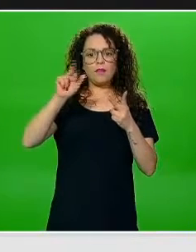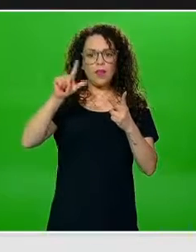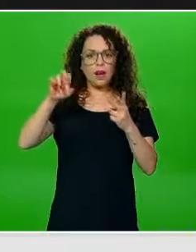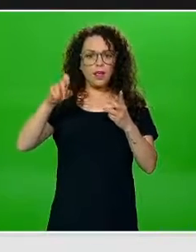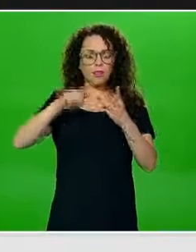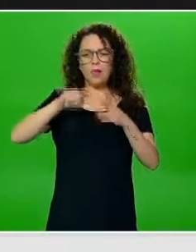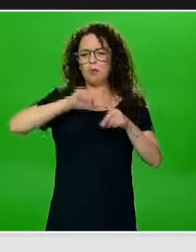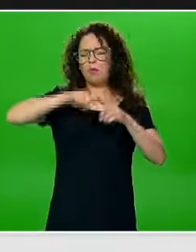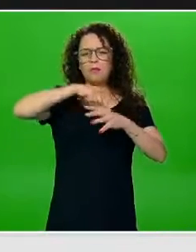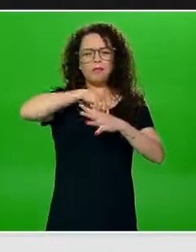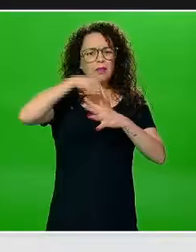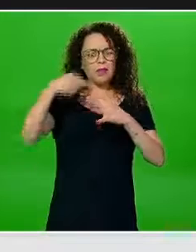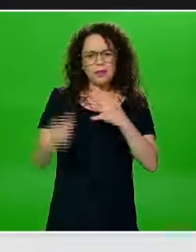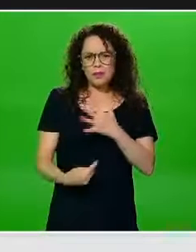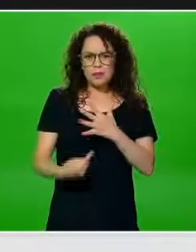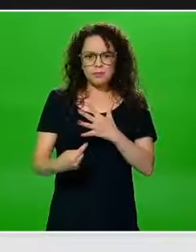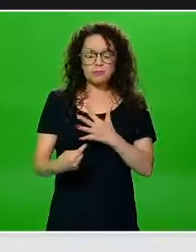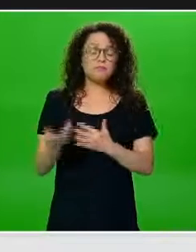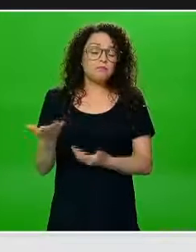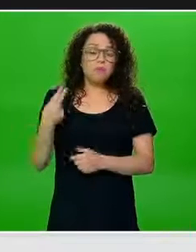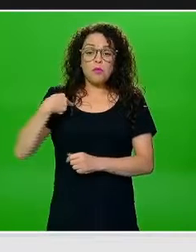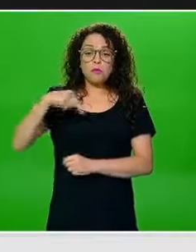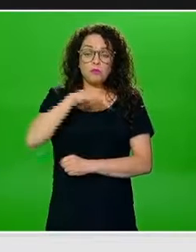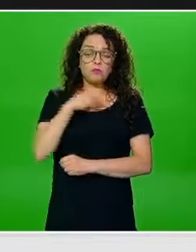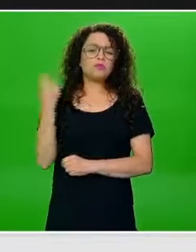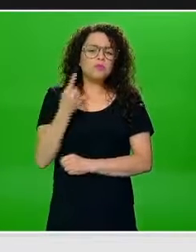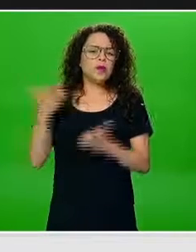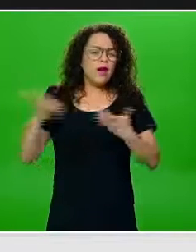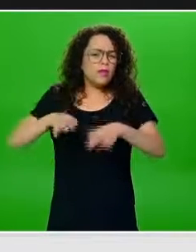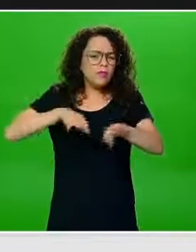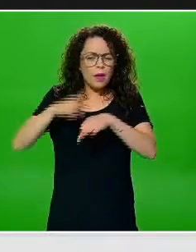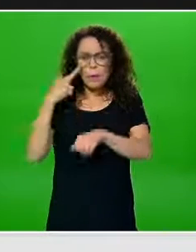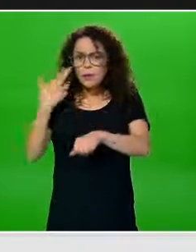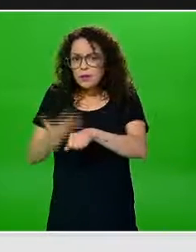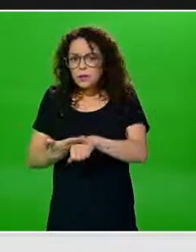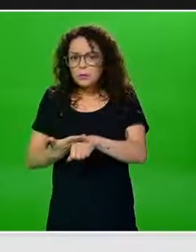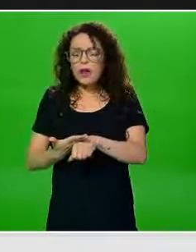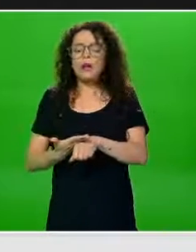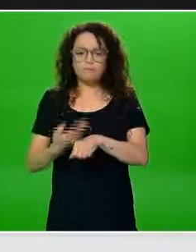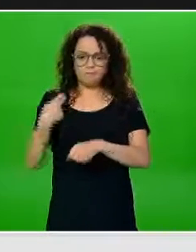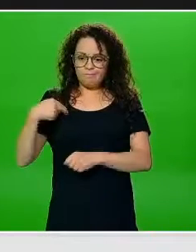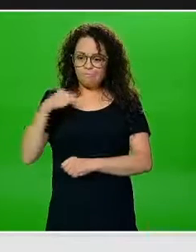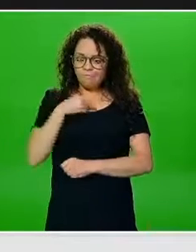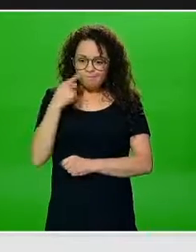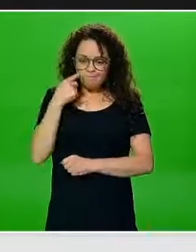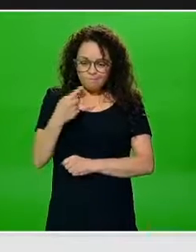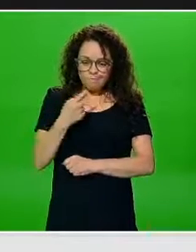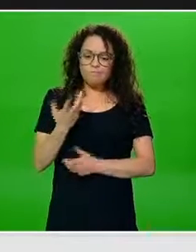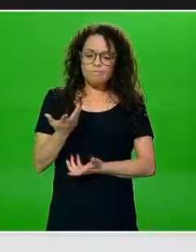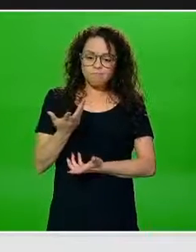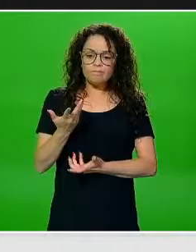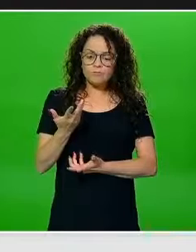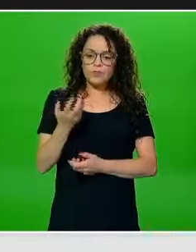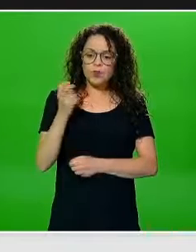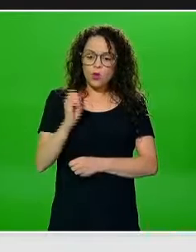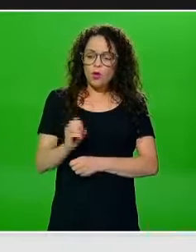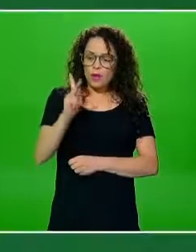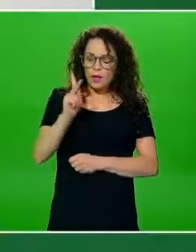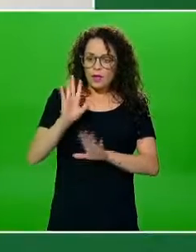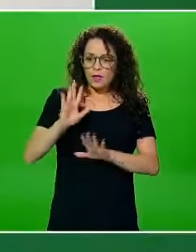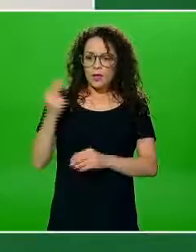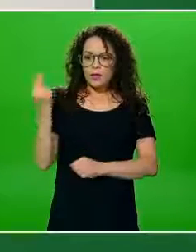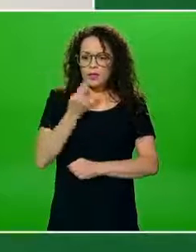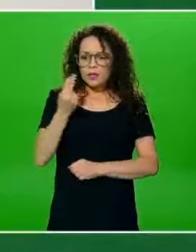¿no? Entonces, lo que nosotros hacemos es llevar a cabo el enlace, porque hacemos